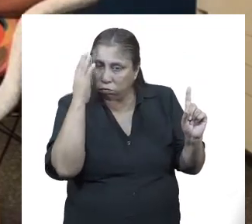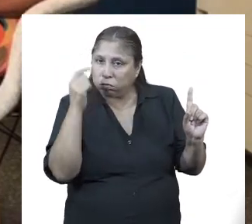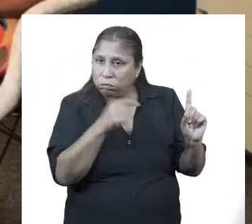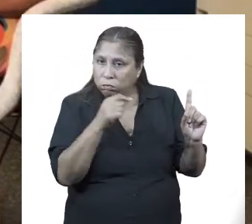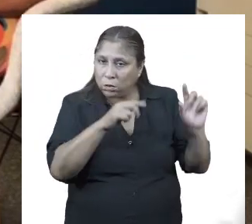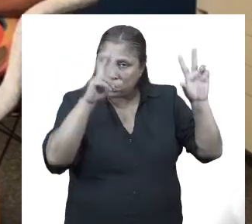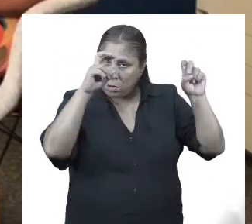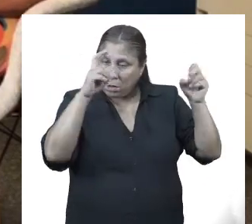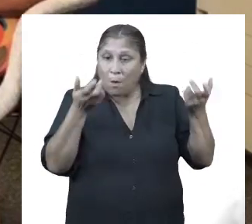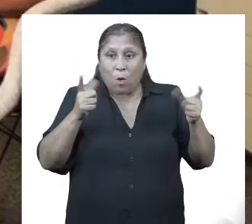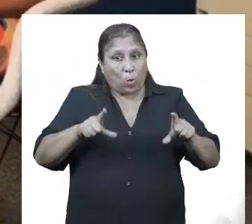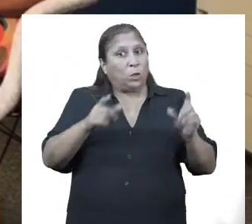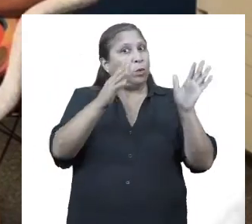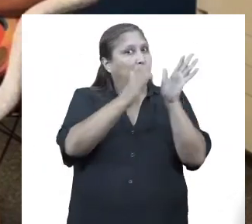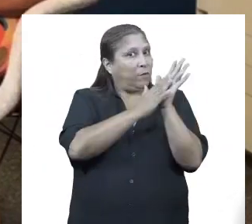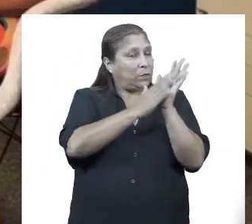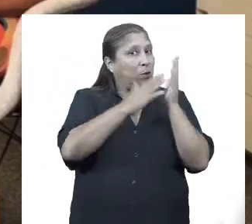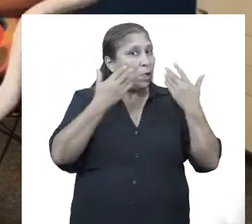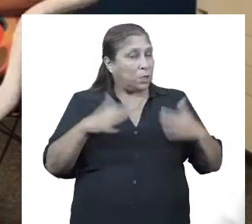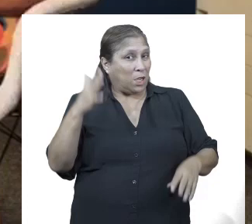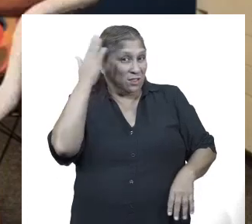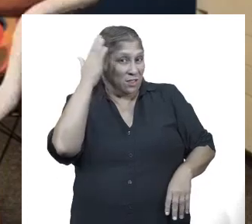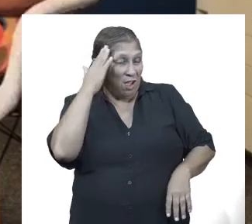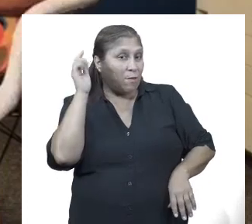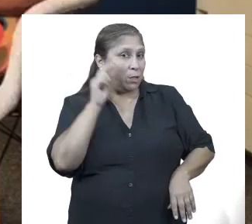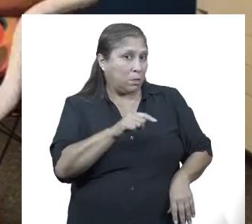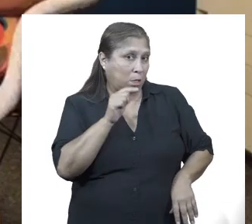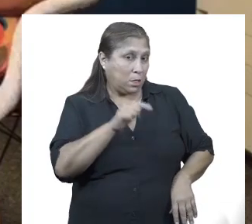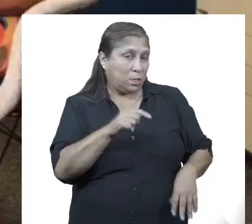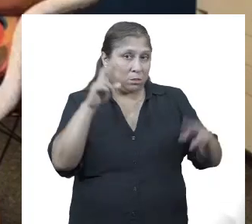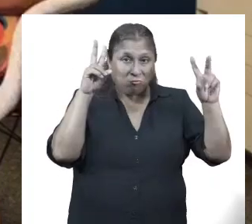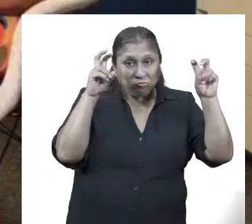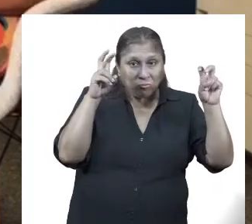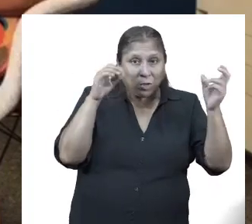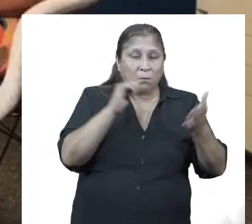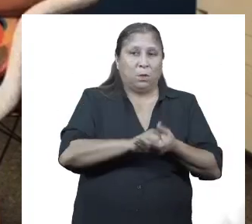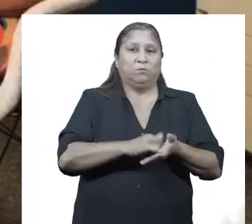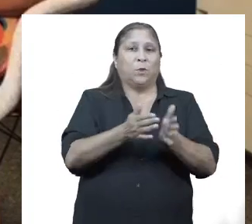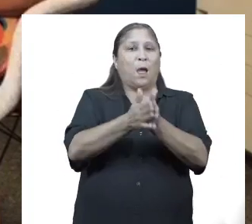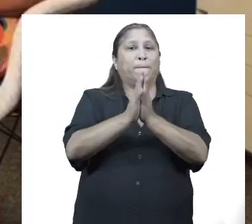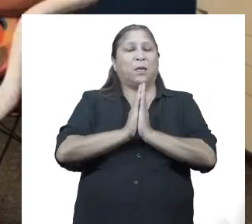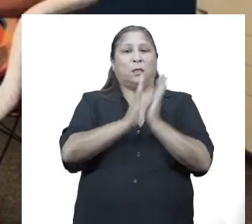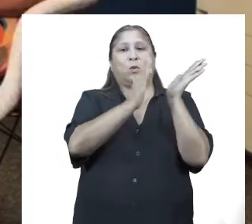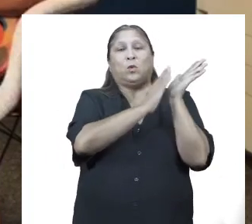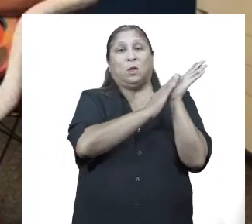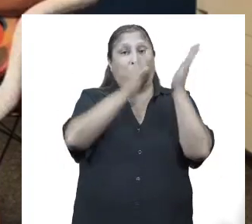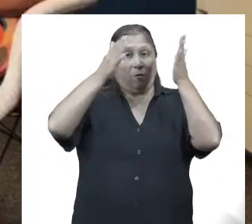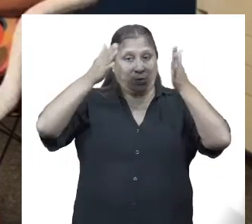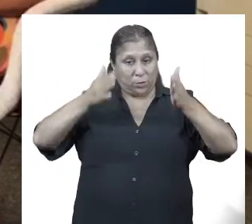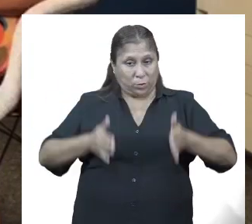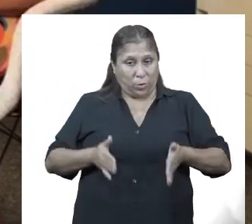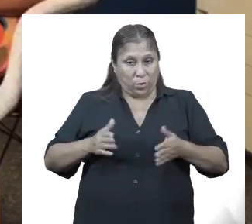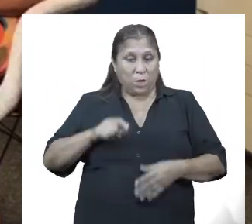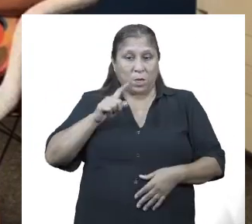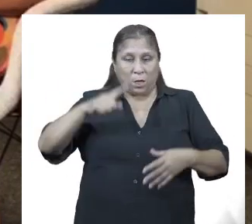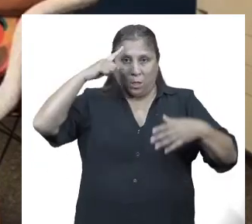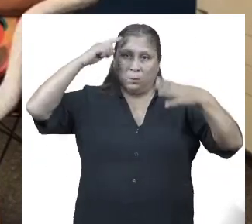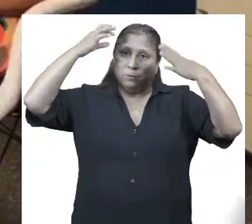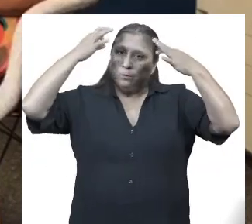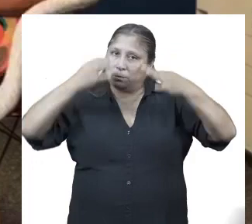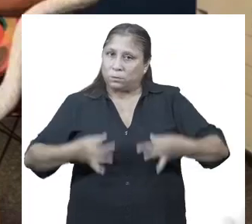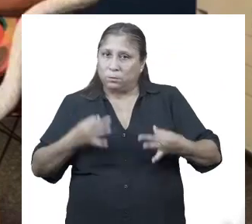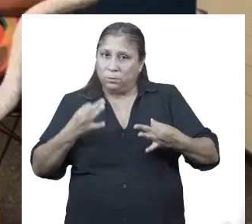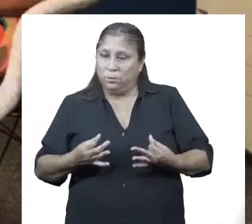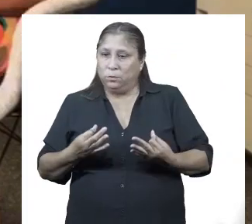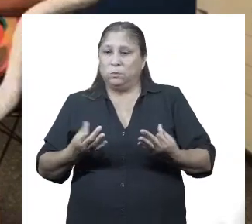¿no? Una vez que la Defensoría del Pueblo toma conocimiento del caso, es a pedido del Defensor del Pueblo que toma la